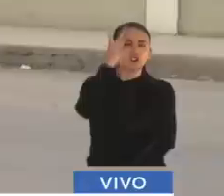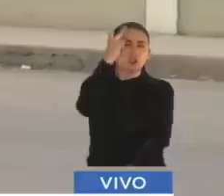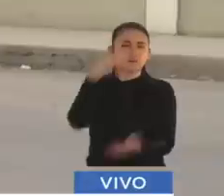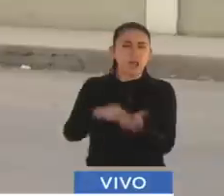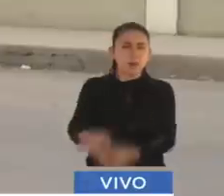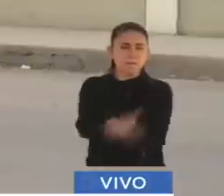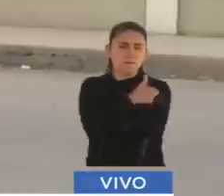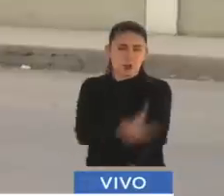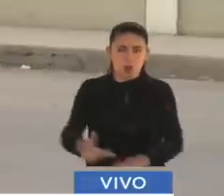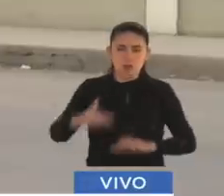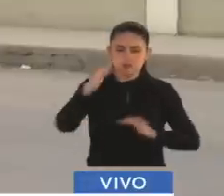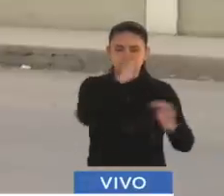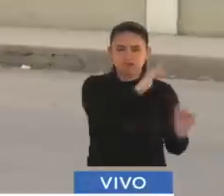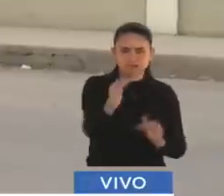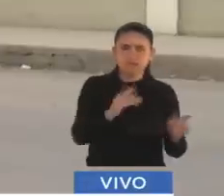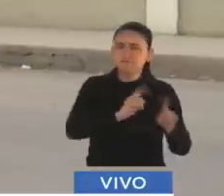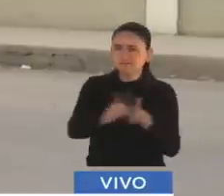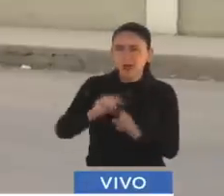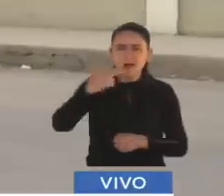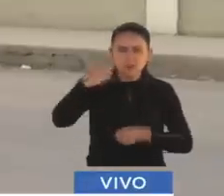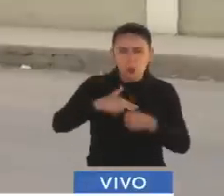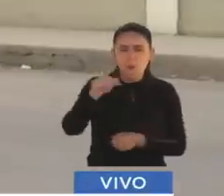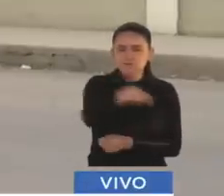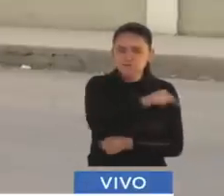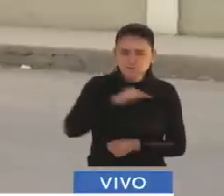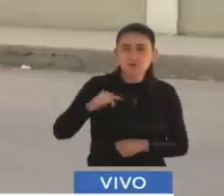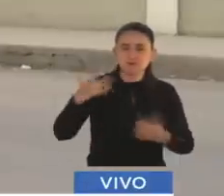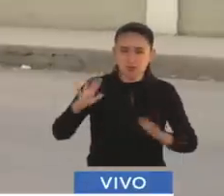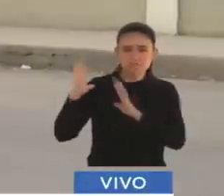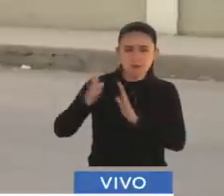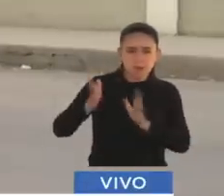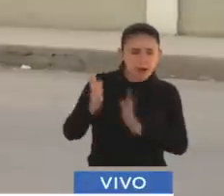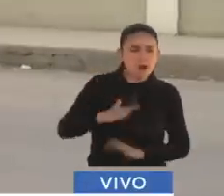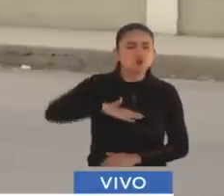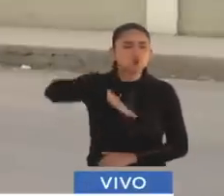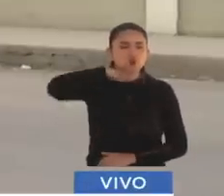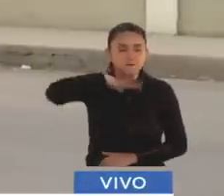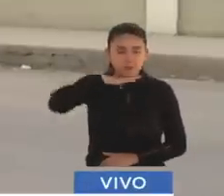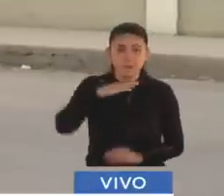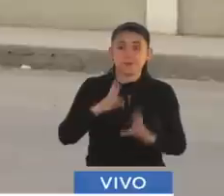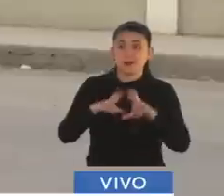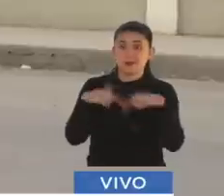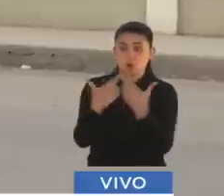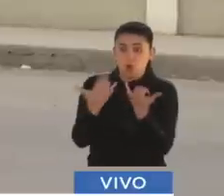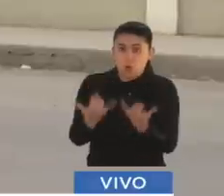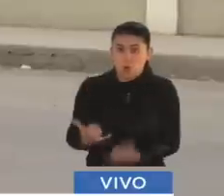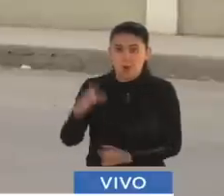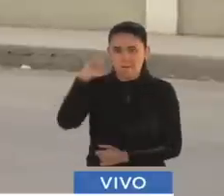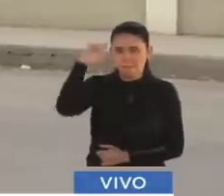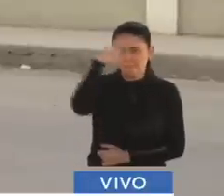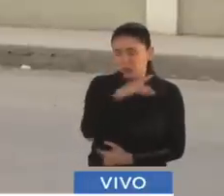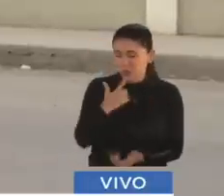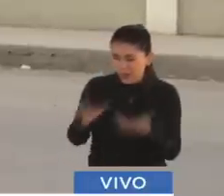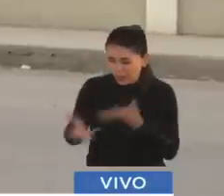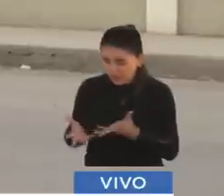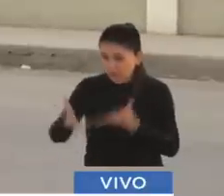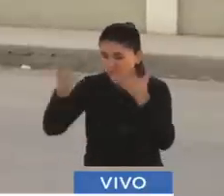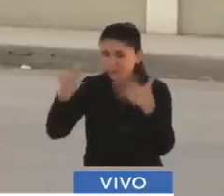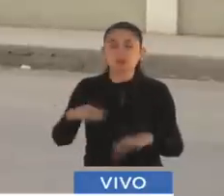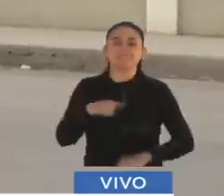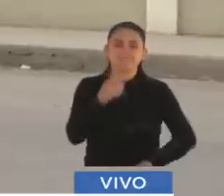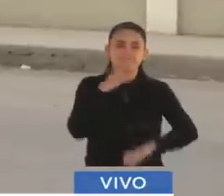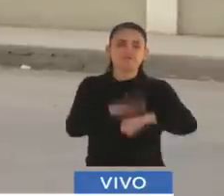solventar por ahora esa crisis en el departamento de Nariño. También se espera que en esta reunión el presidente Petro pueda declarar la emergencia